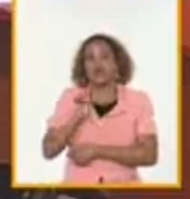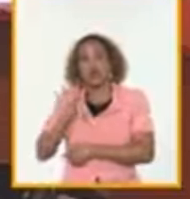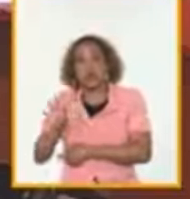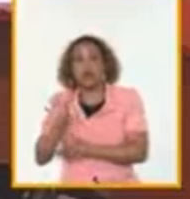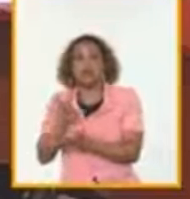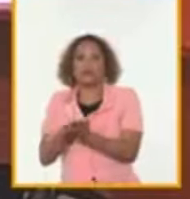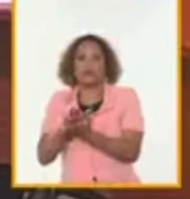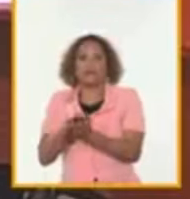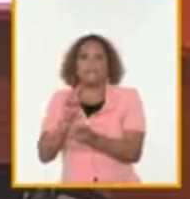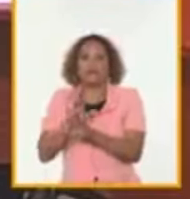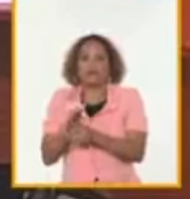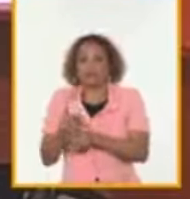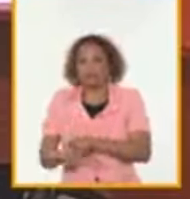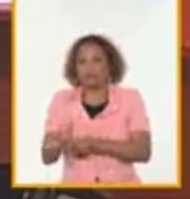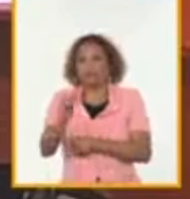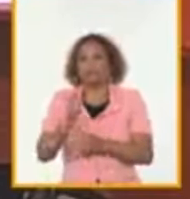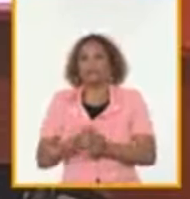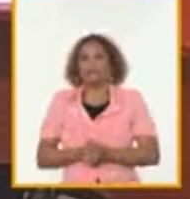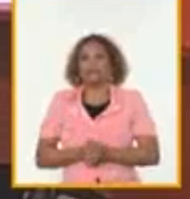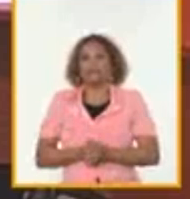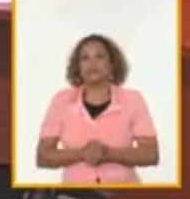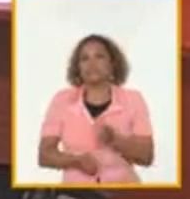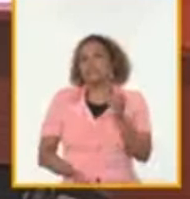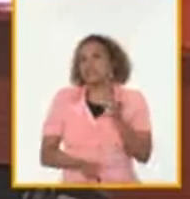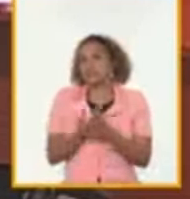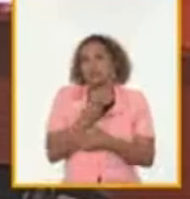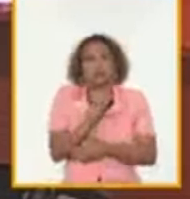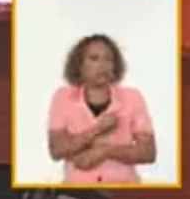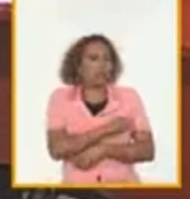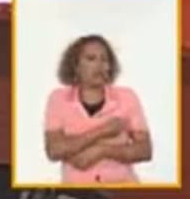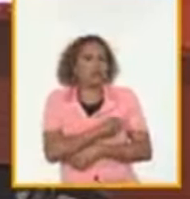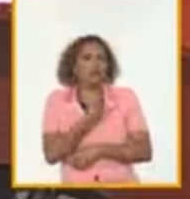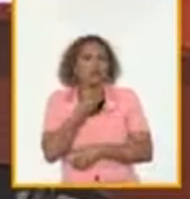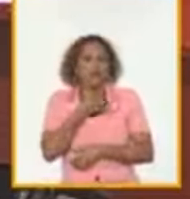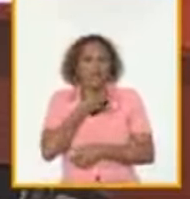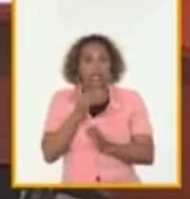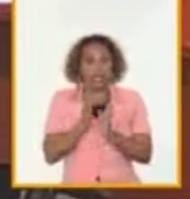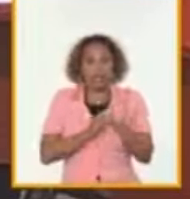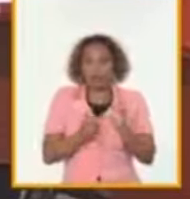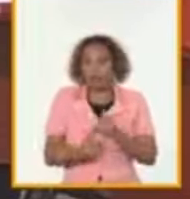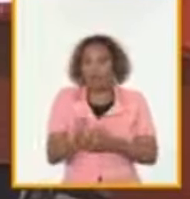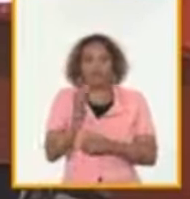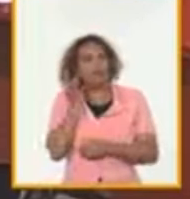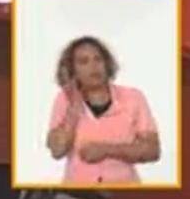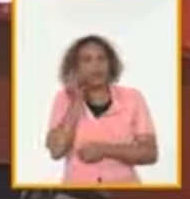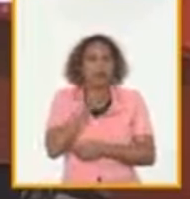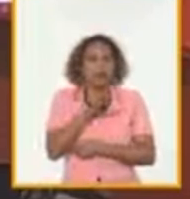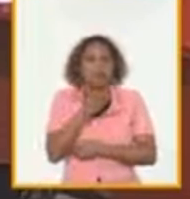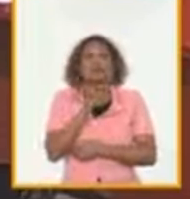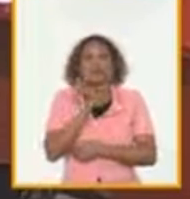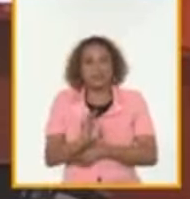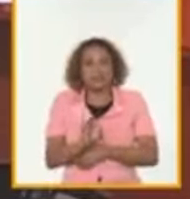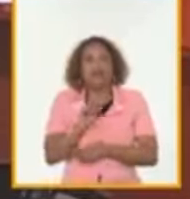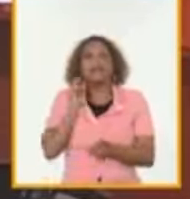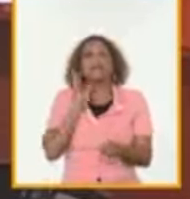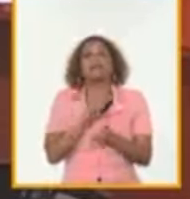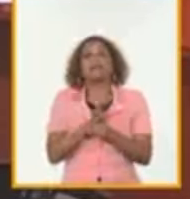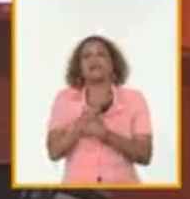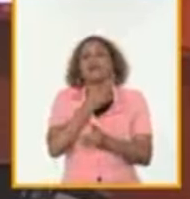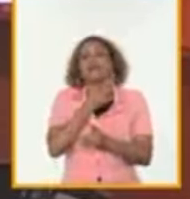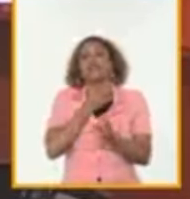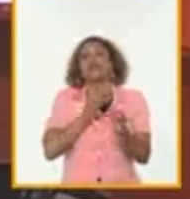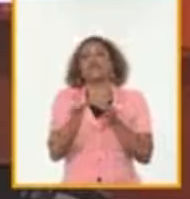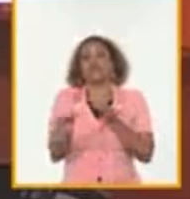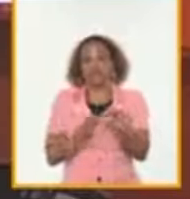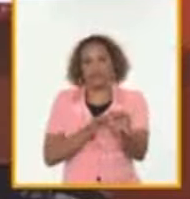ejecución un parque muy joven ya les decía desde en enero realmente fue que empezó enero febrero en enero fue que que comenzó a a